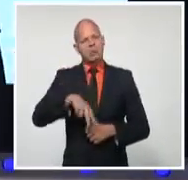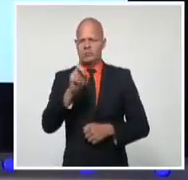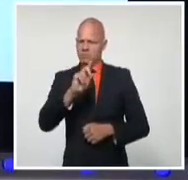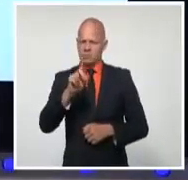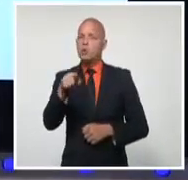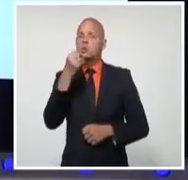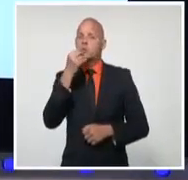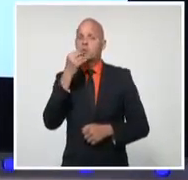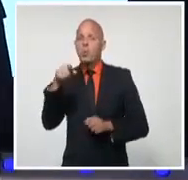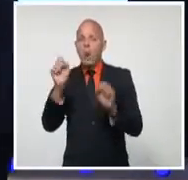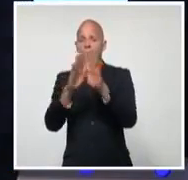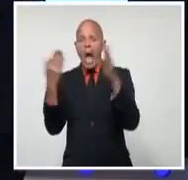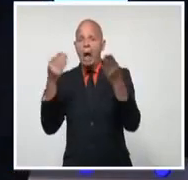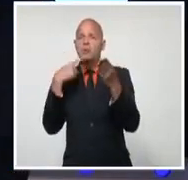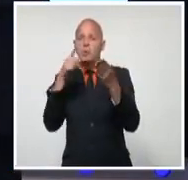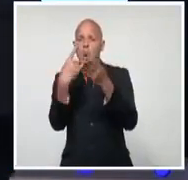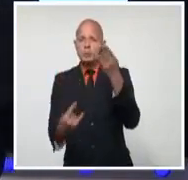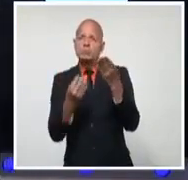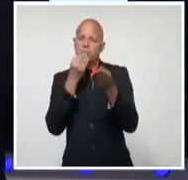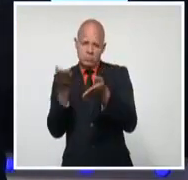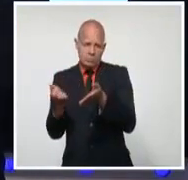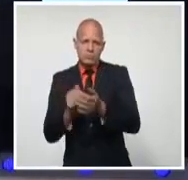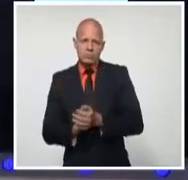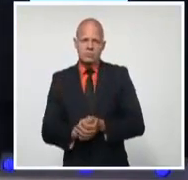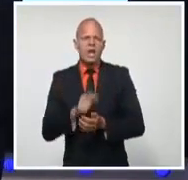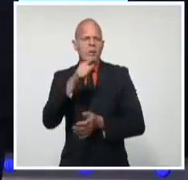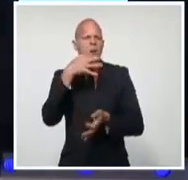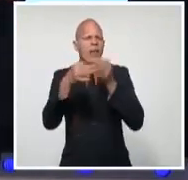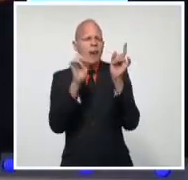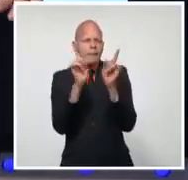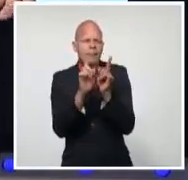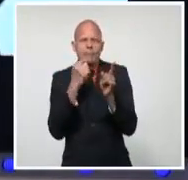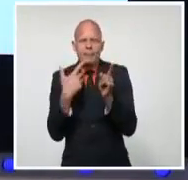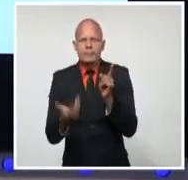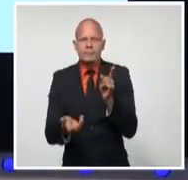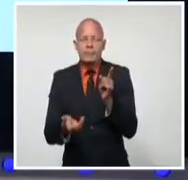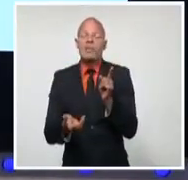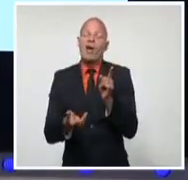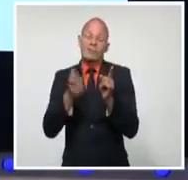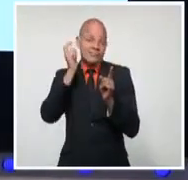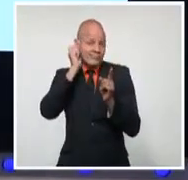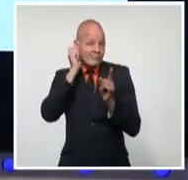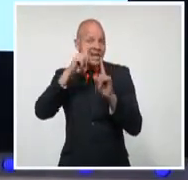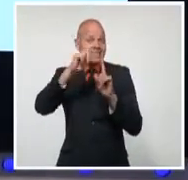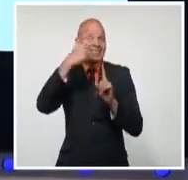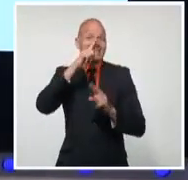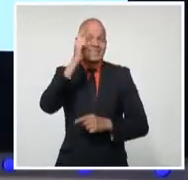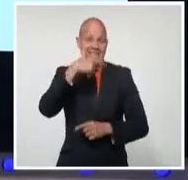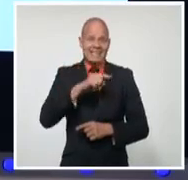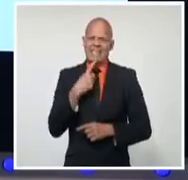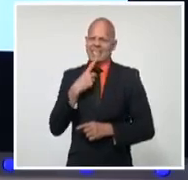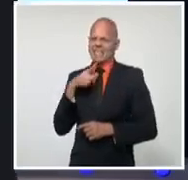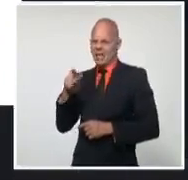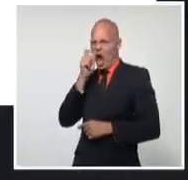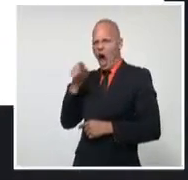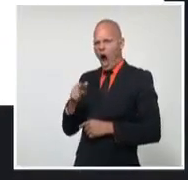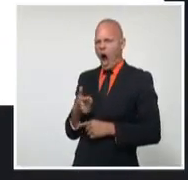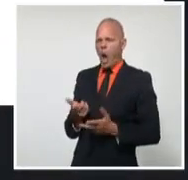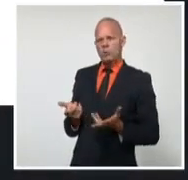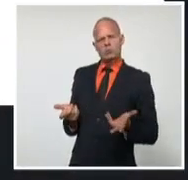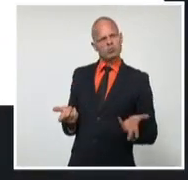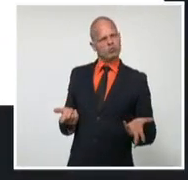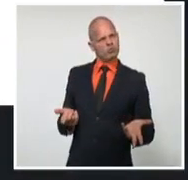página, descargarlo. En resumen, ¿qué es lo que está pasando ahí? Bueno, que Tania Bruguera reclama a CADAL un mayor reconocimiento